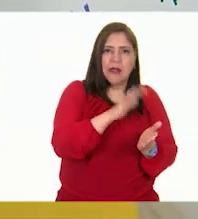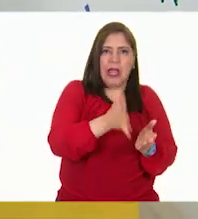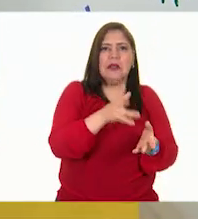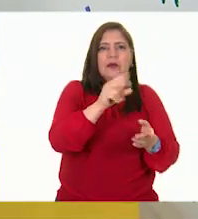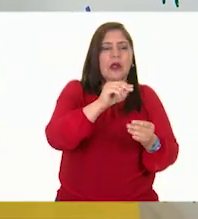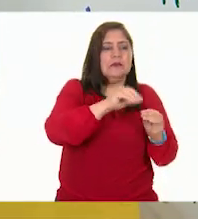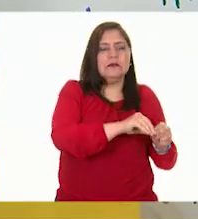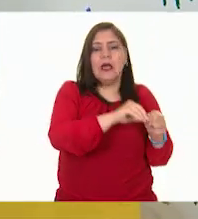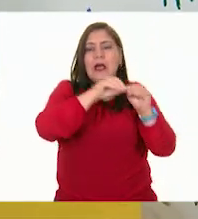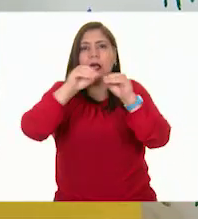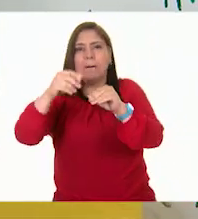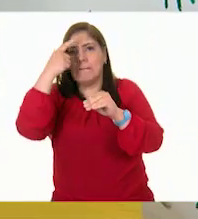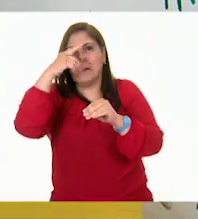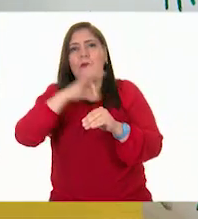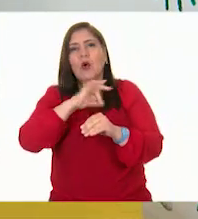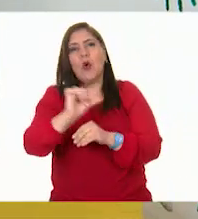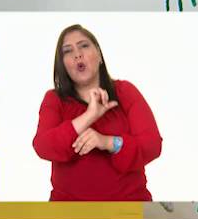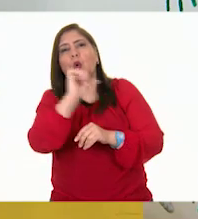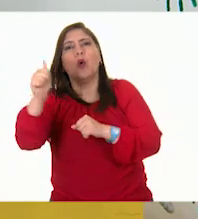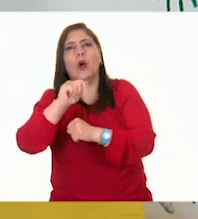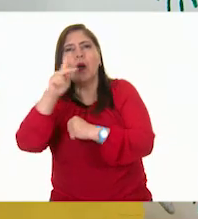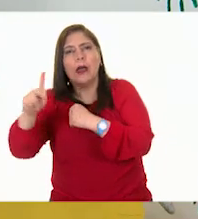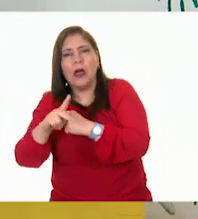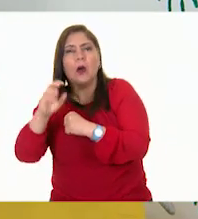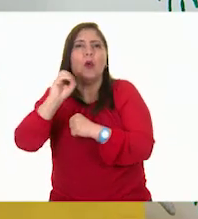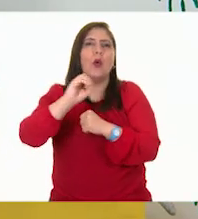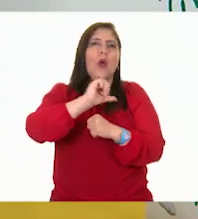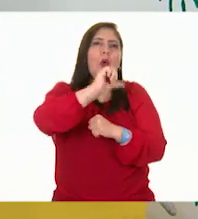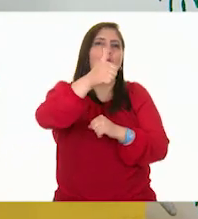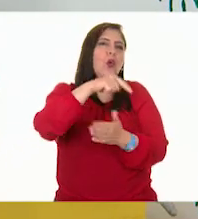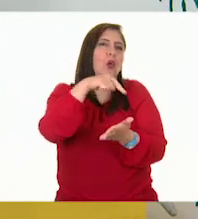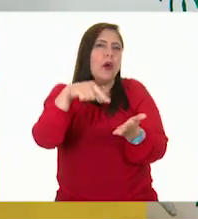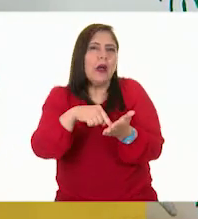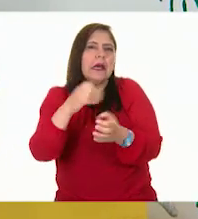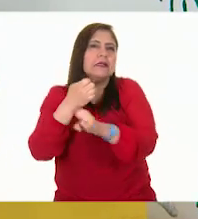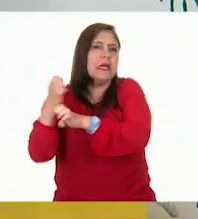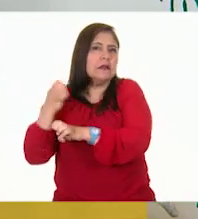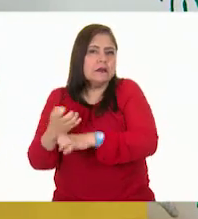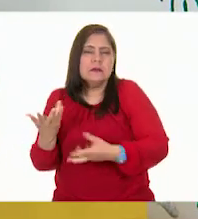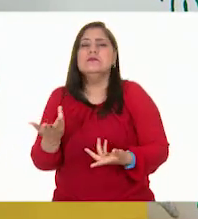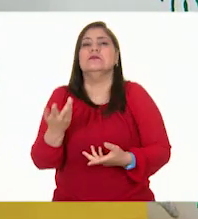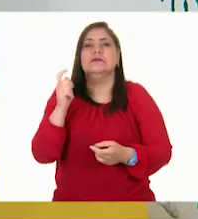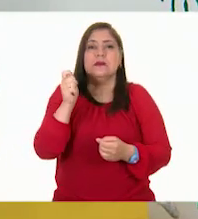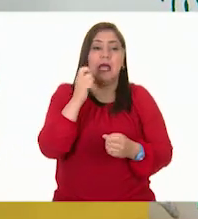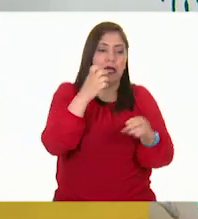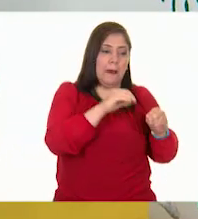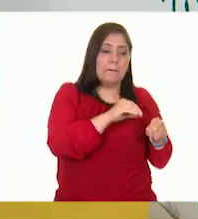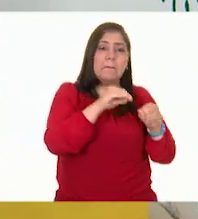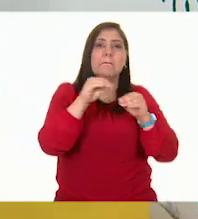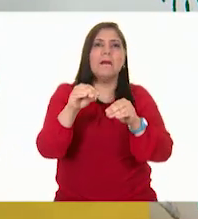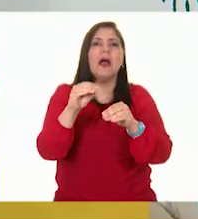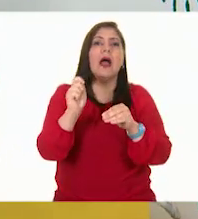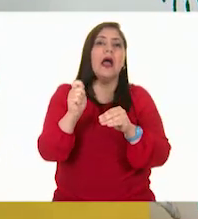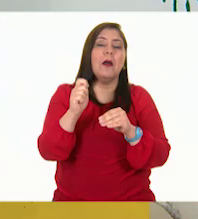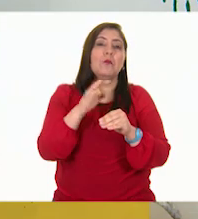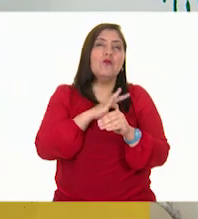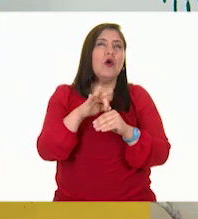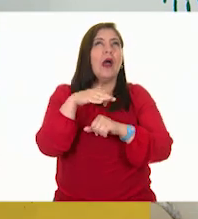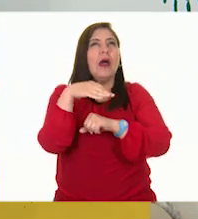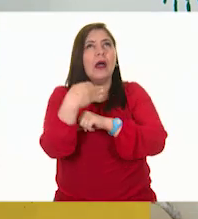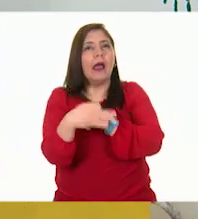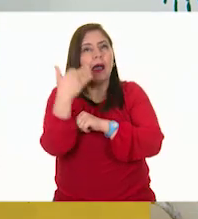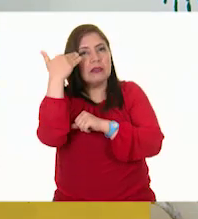país o a otro estado, ¿verdad? Ese movimiento, ese traslado puede ser de forma temporal